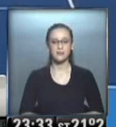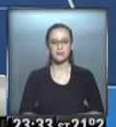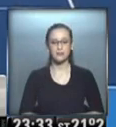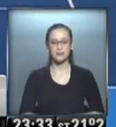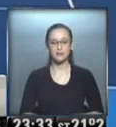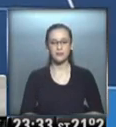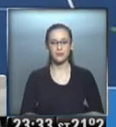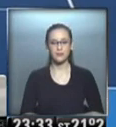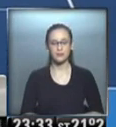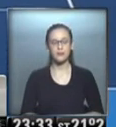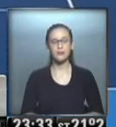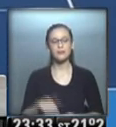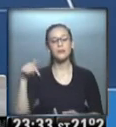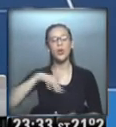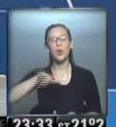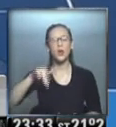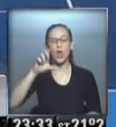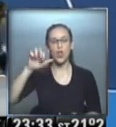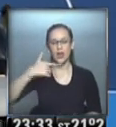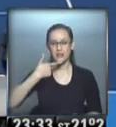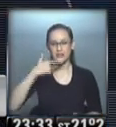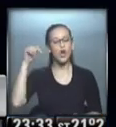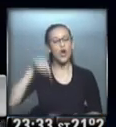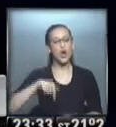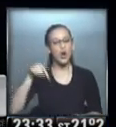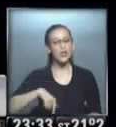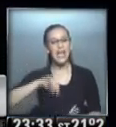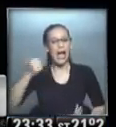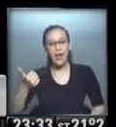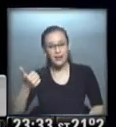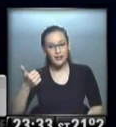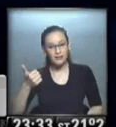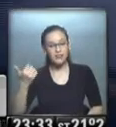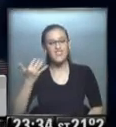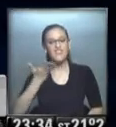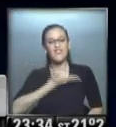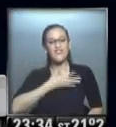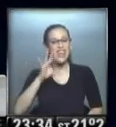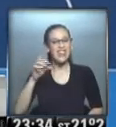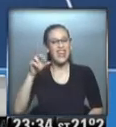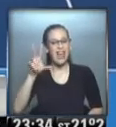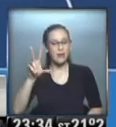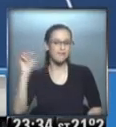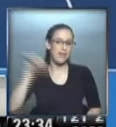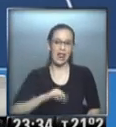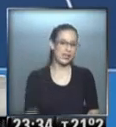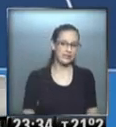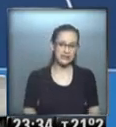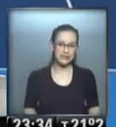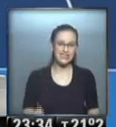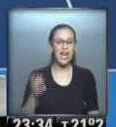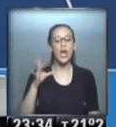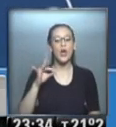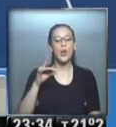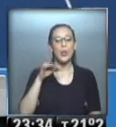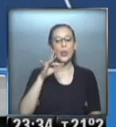maestros que se está disputando en Londres. Y hoy ha vencido ni más ni menos que a Roger Federer, que si bien está dentro de los